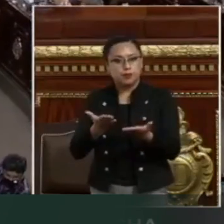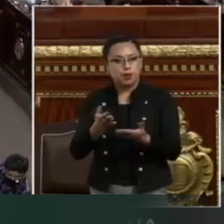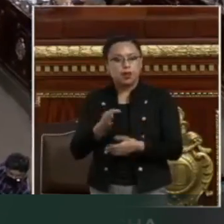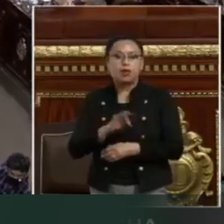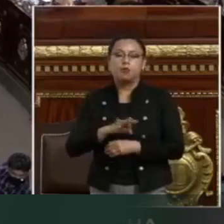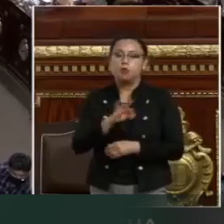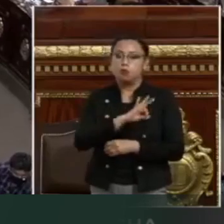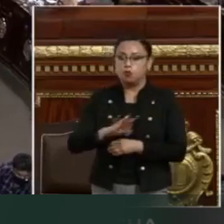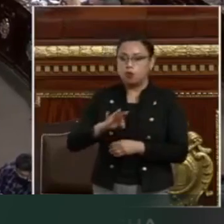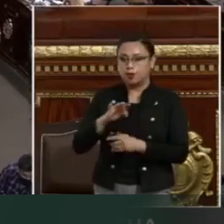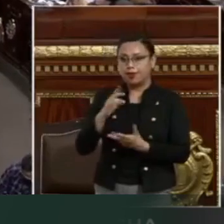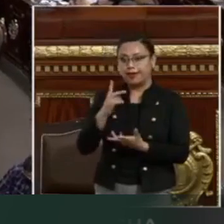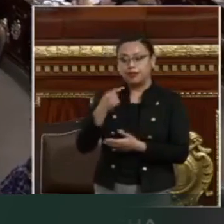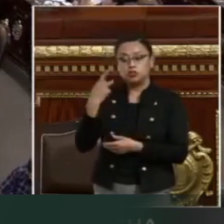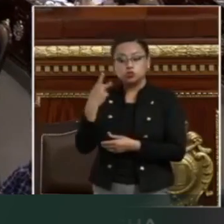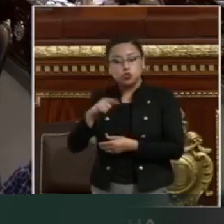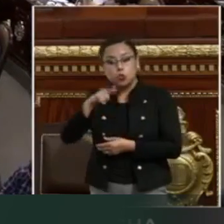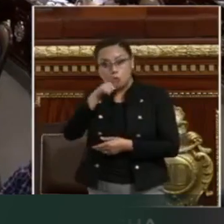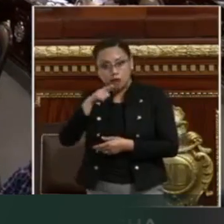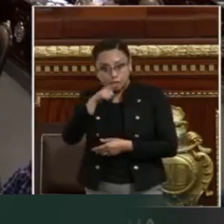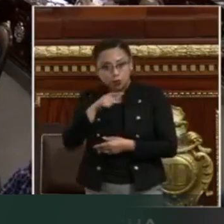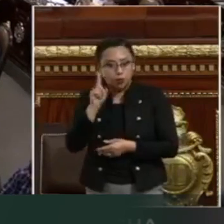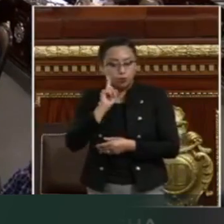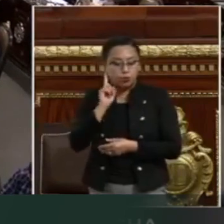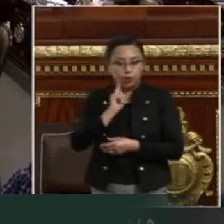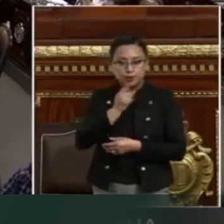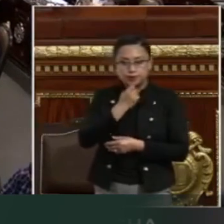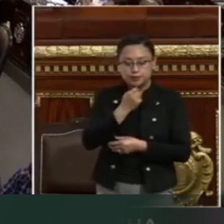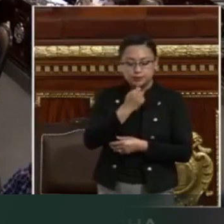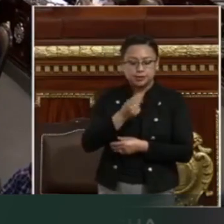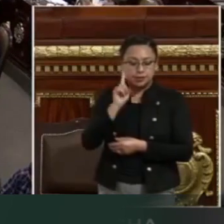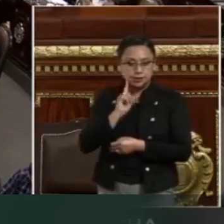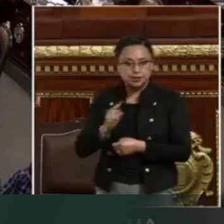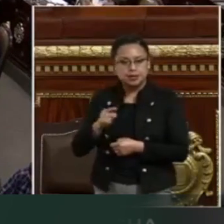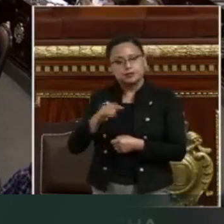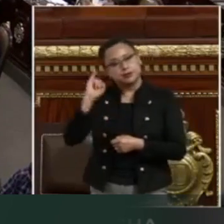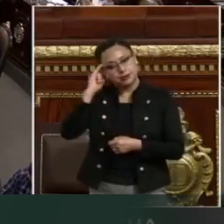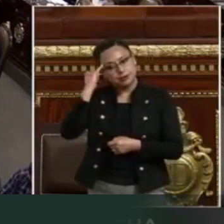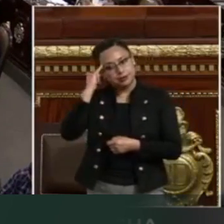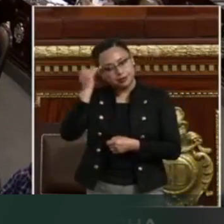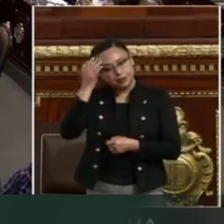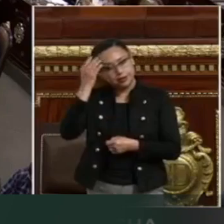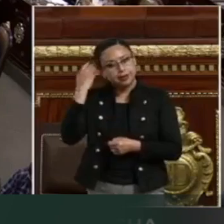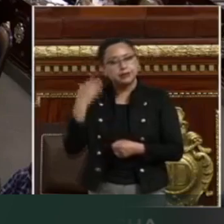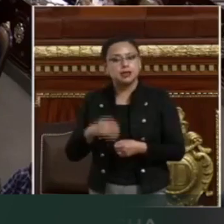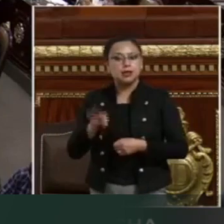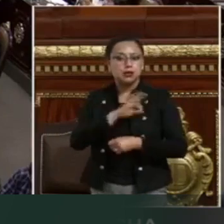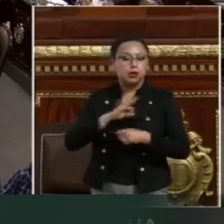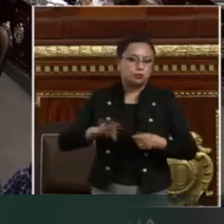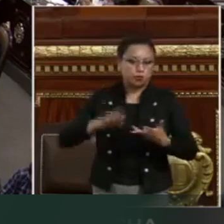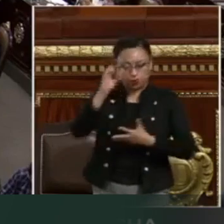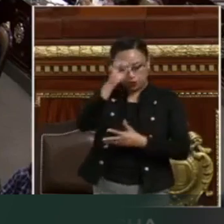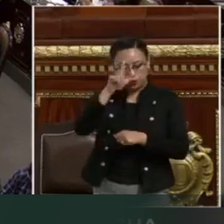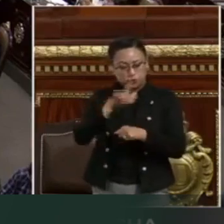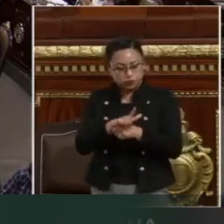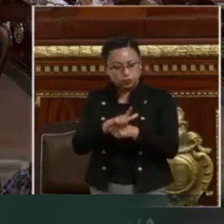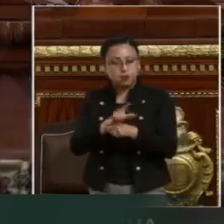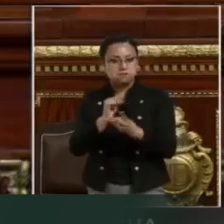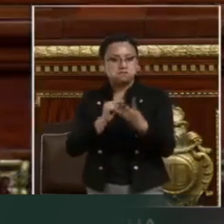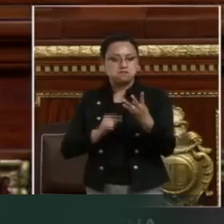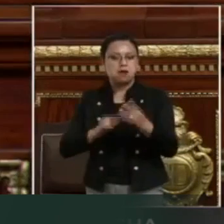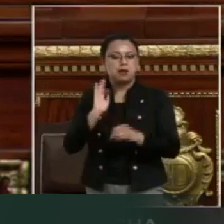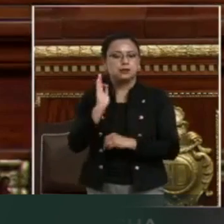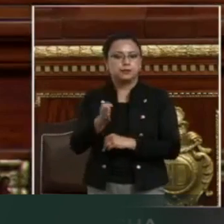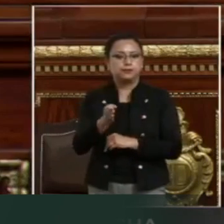lengua de las mujeres y niñas indígenas. La reforma busca que, al momento de dictar medidas en favor de víctimas, las autoridades tomen en cuenta